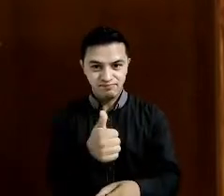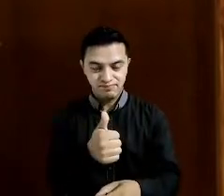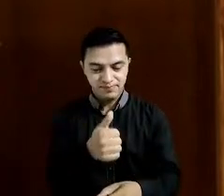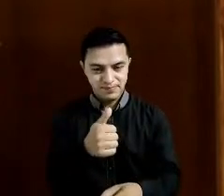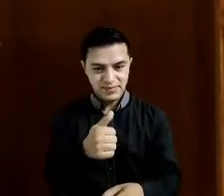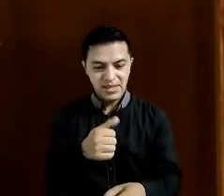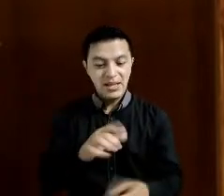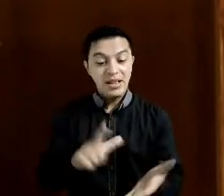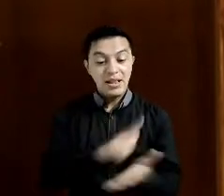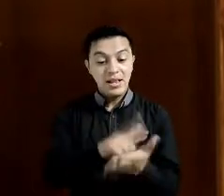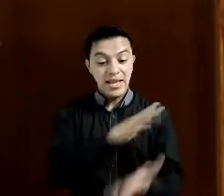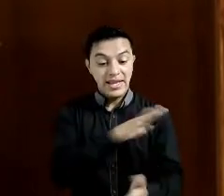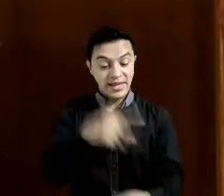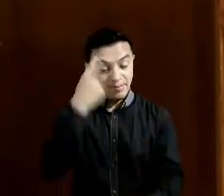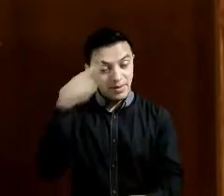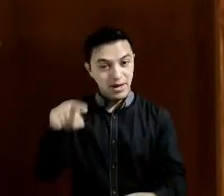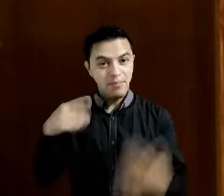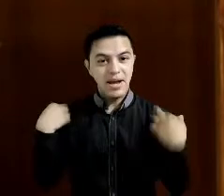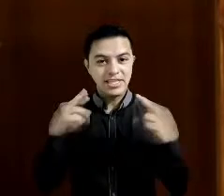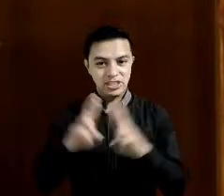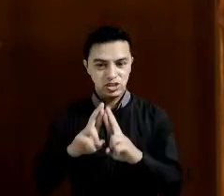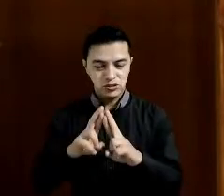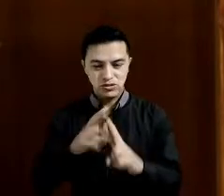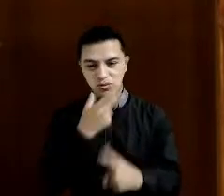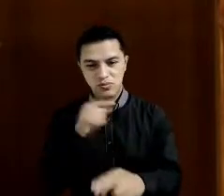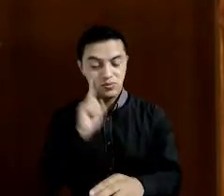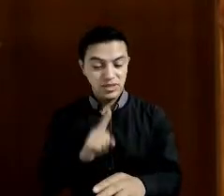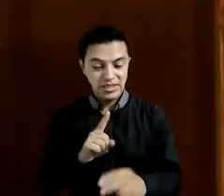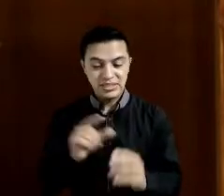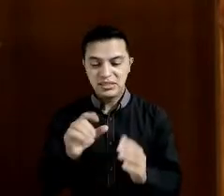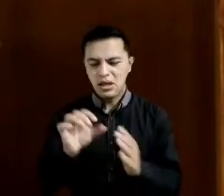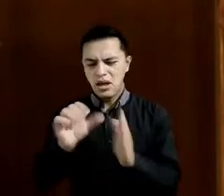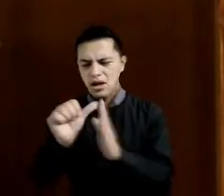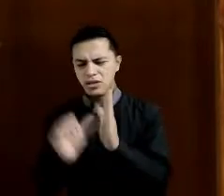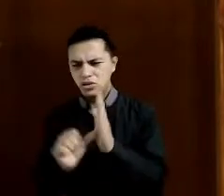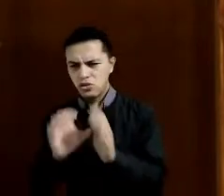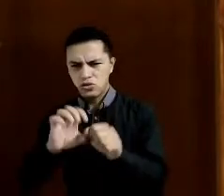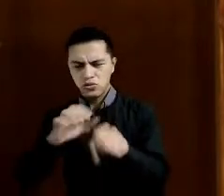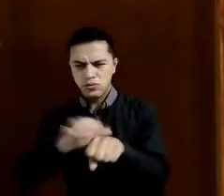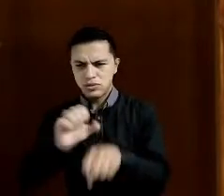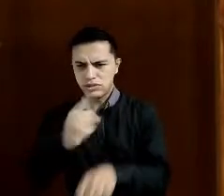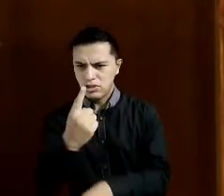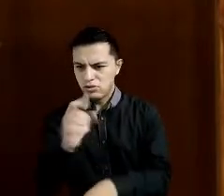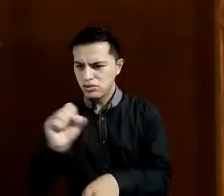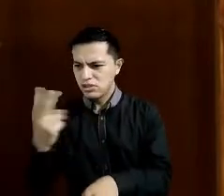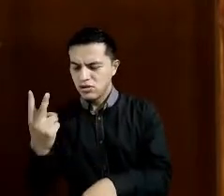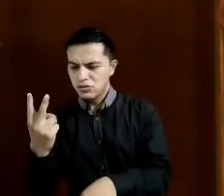Maestras y los Maestros, porque establecen diferencia de trato para que el